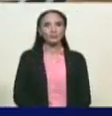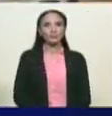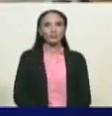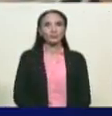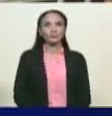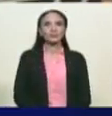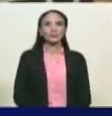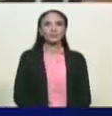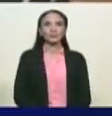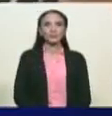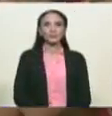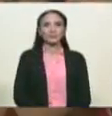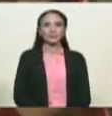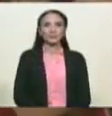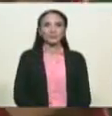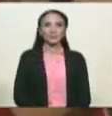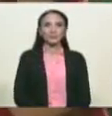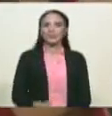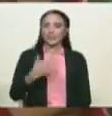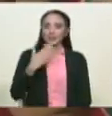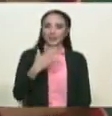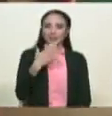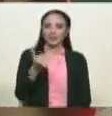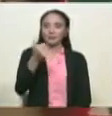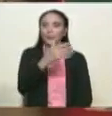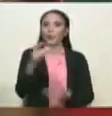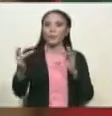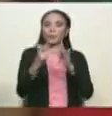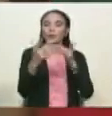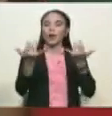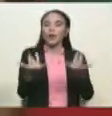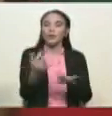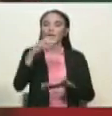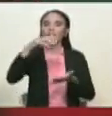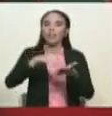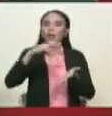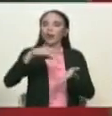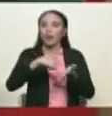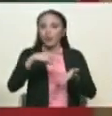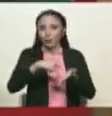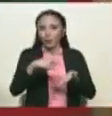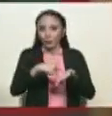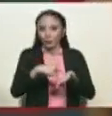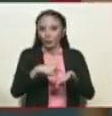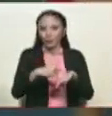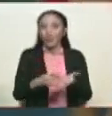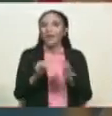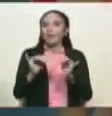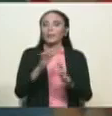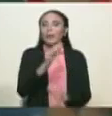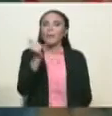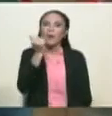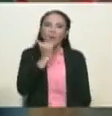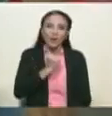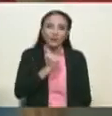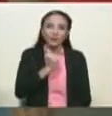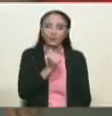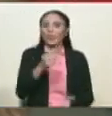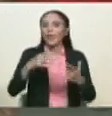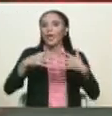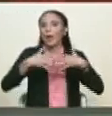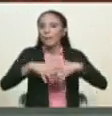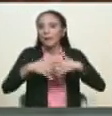Gracias, presidente. Nos encontramos hoy en el Estado Carabobo, municipio Valencia, desde la zona industrial El